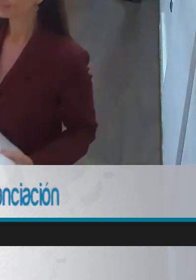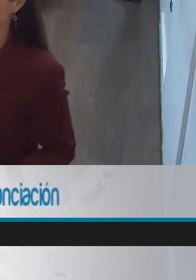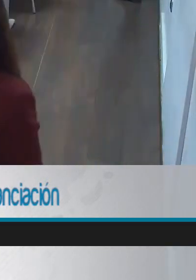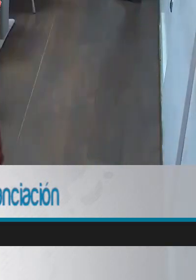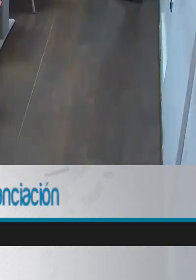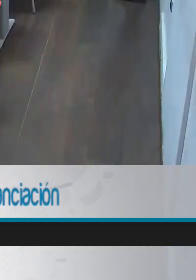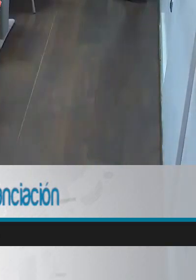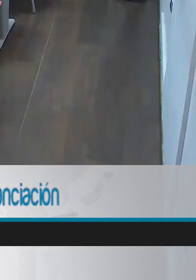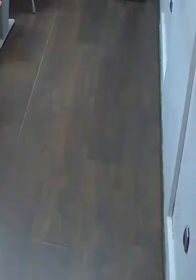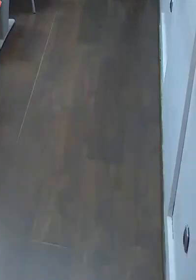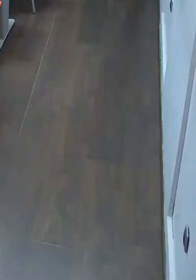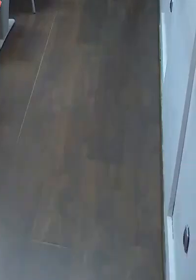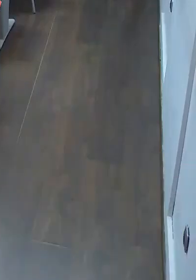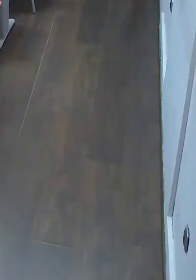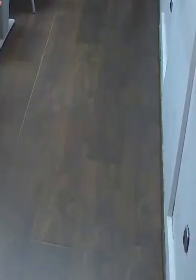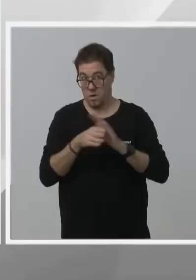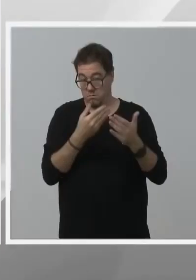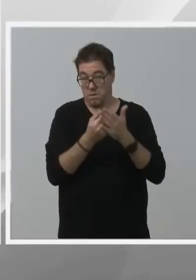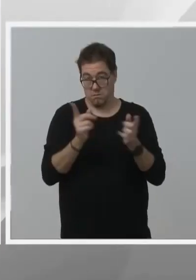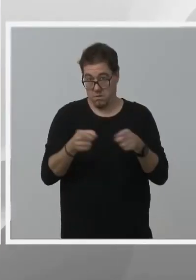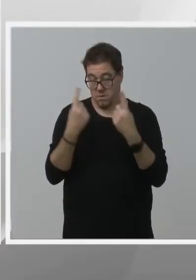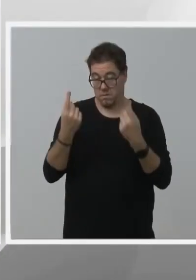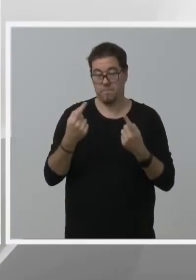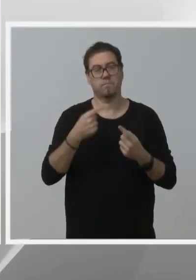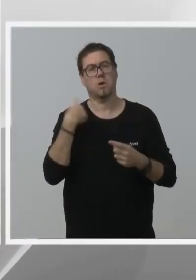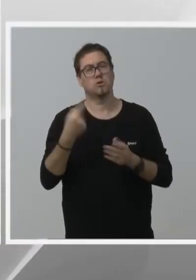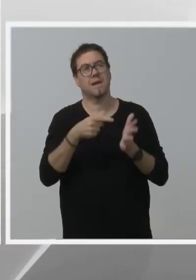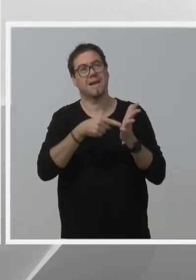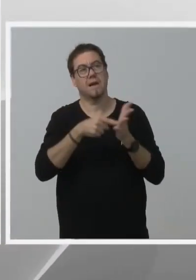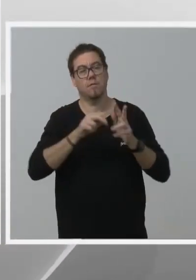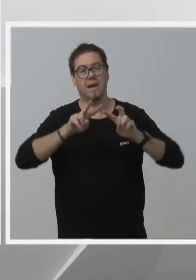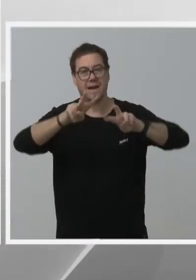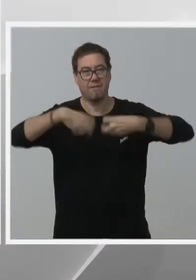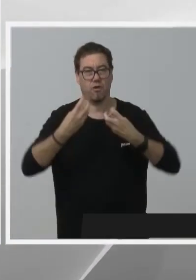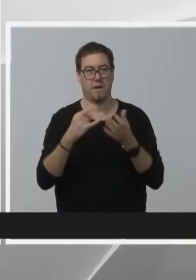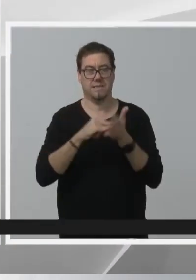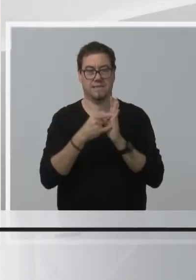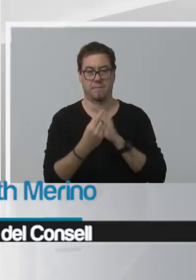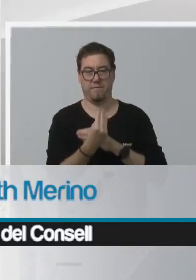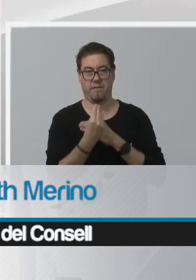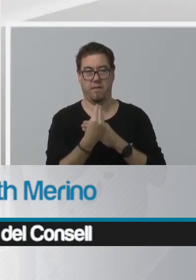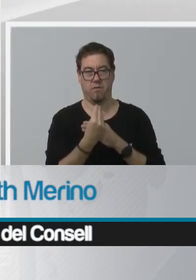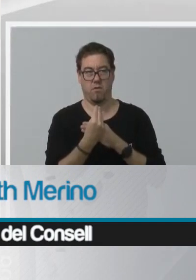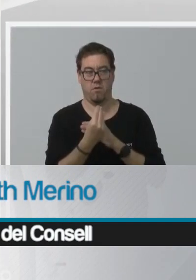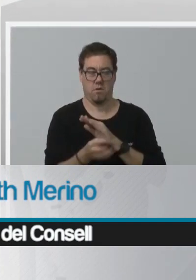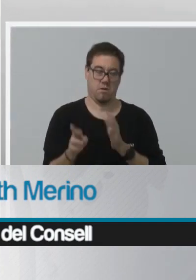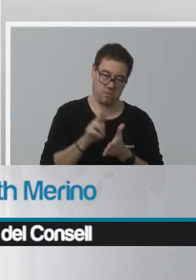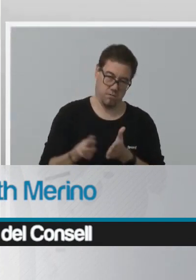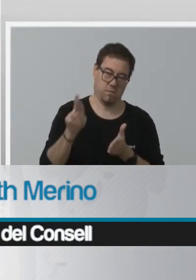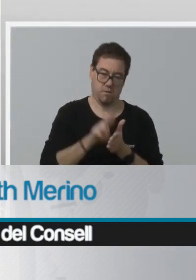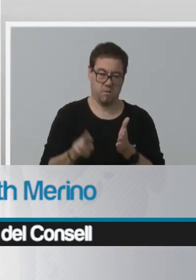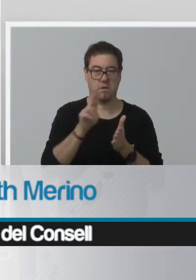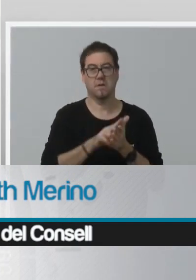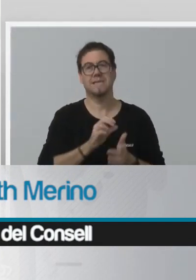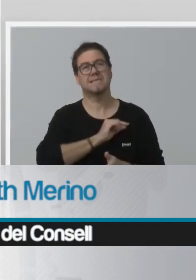autonómica y no despistarse con otros asuntos. Nosotros lo que reclamamos es la reforma del sistema de financiación, no me cansaré de decirlo. Ahí me da la